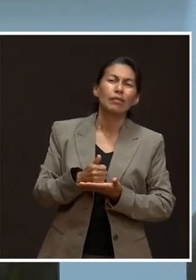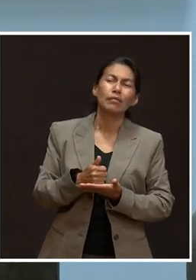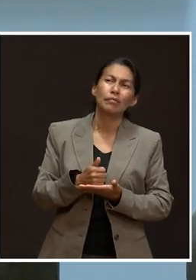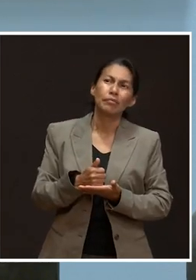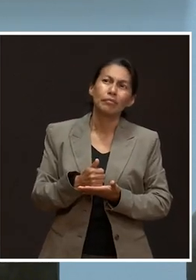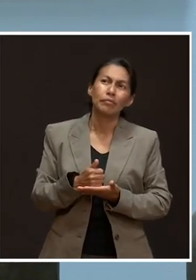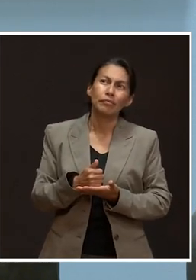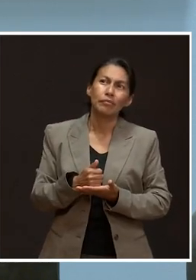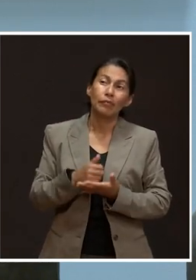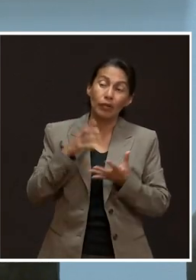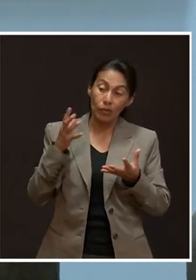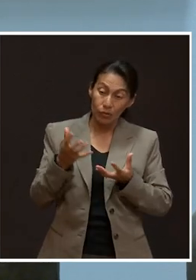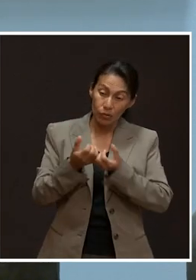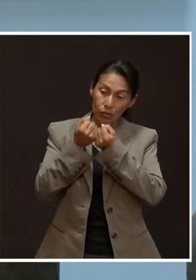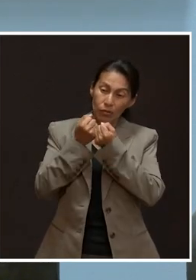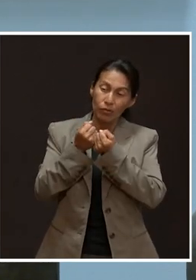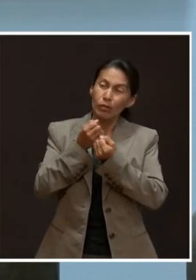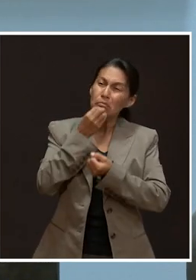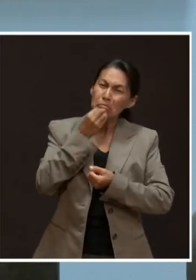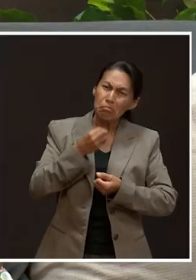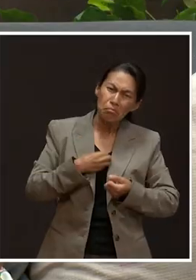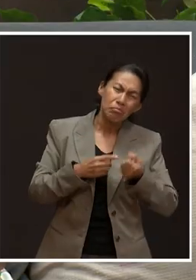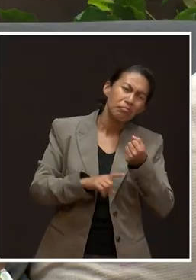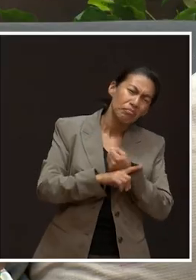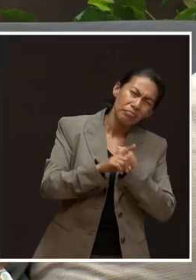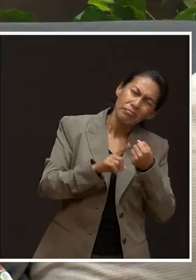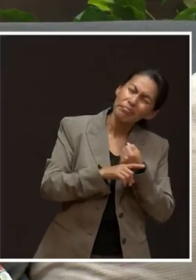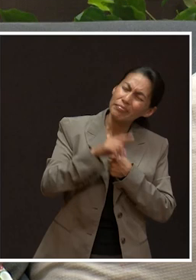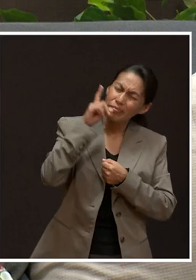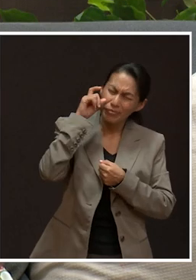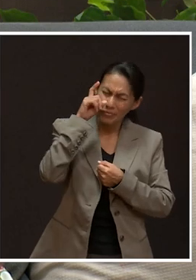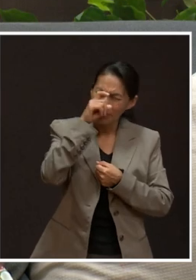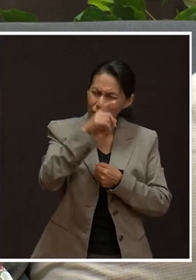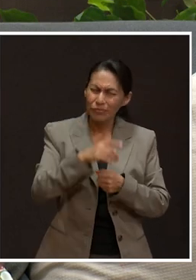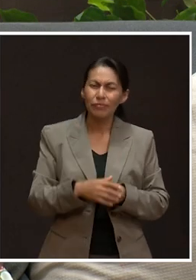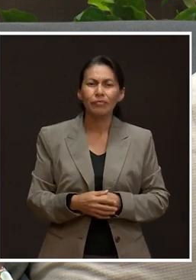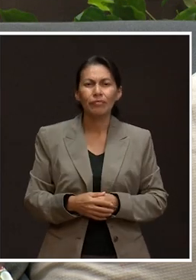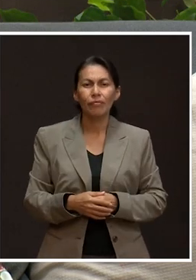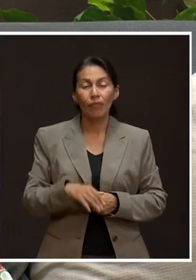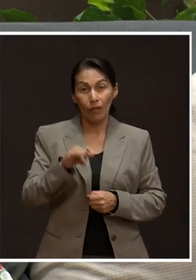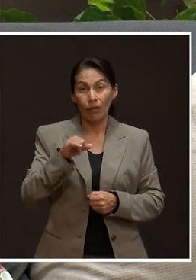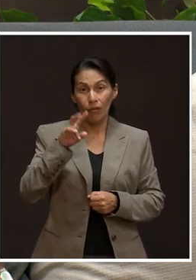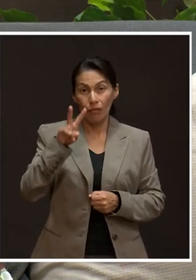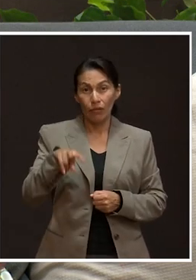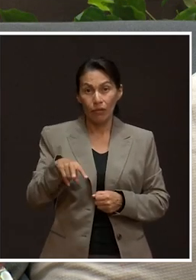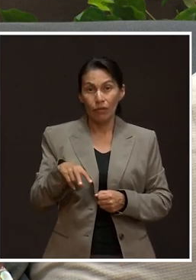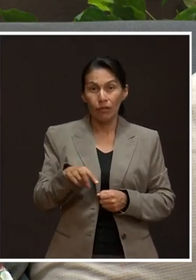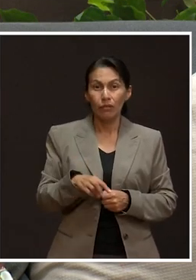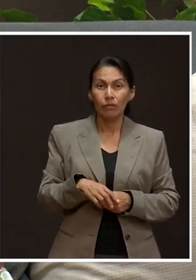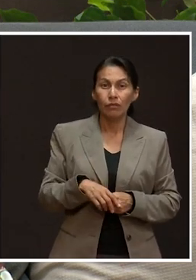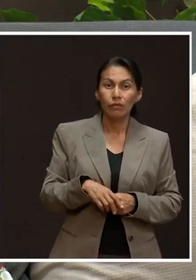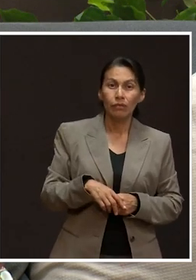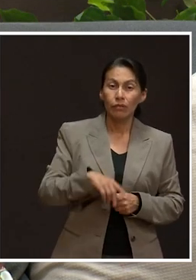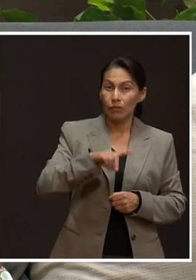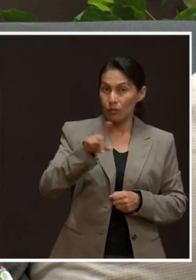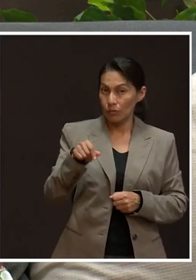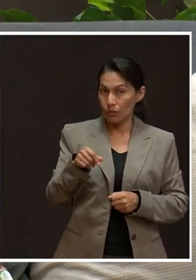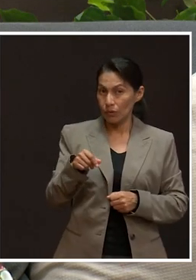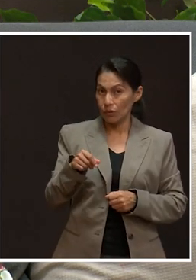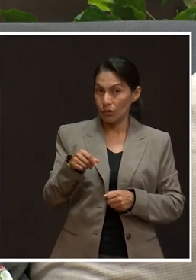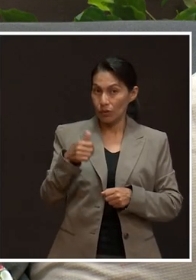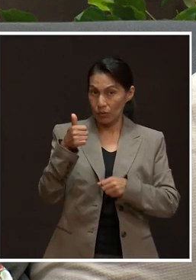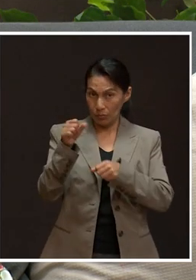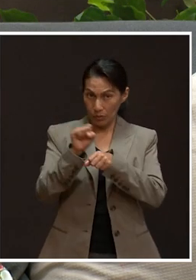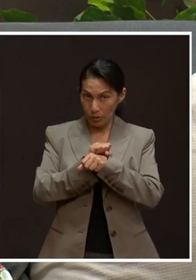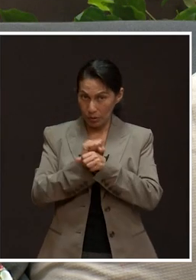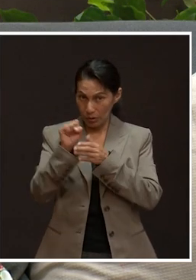auxilio en las tribulaciones. Sí. La verdad que sí. Y después del final